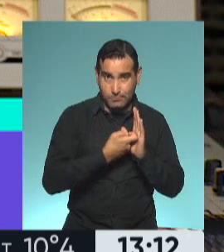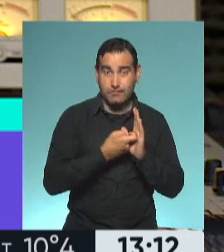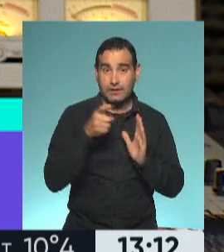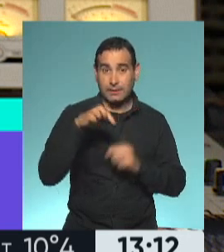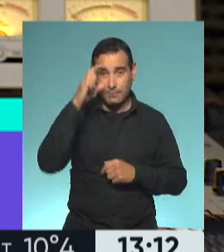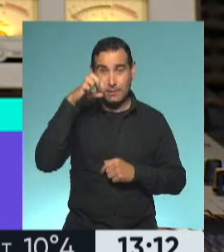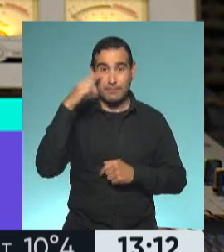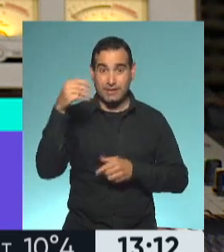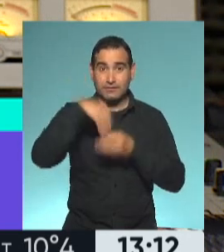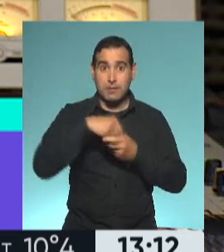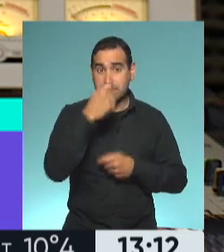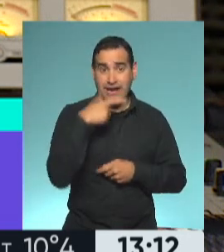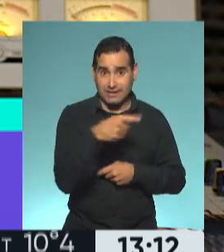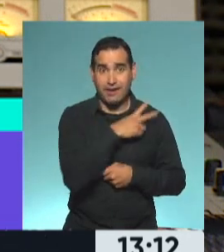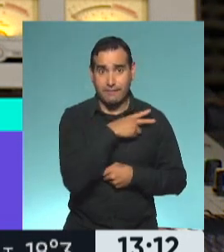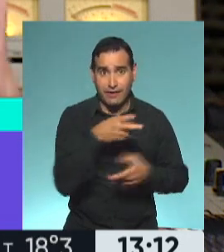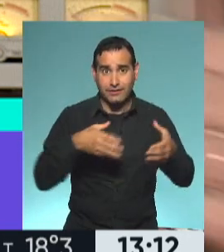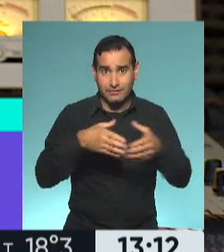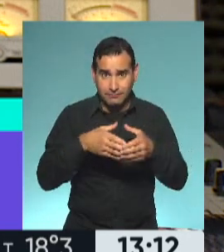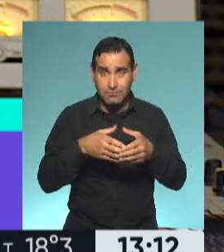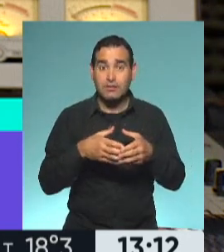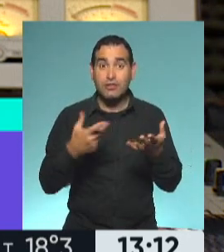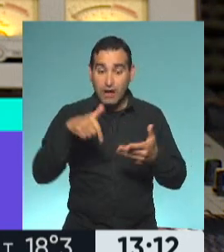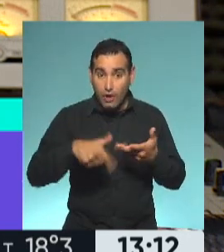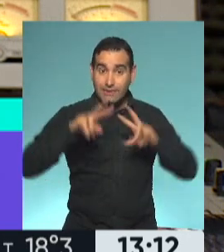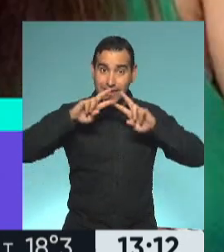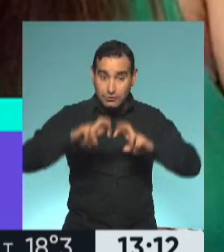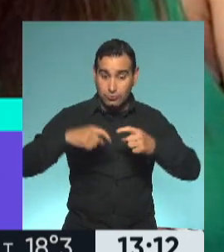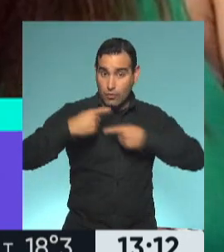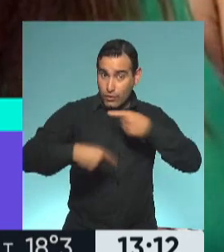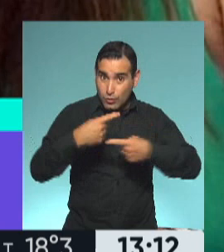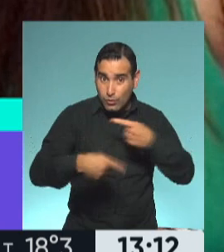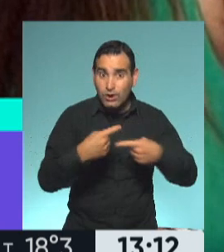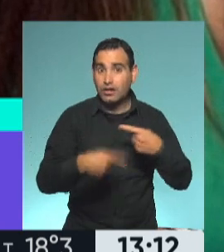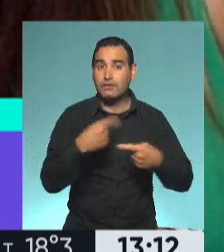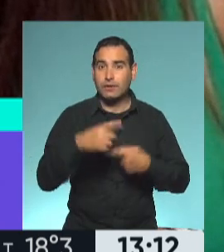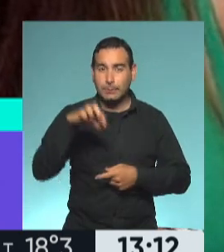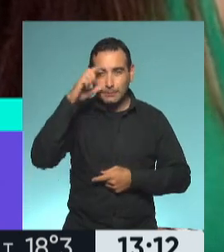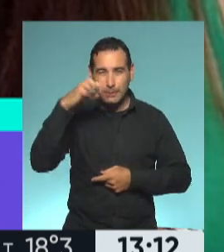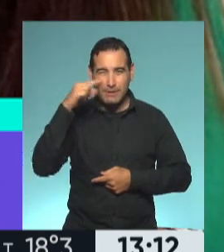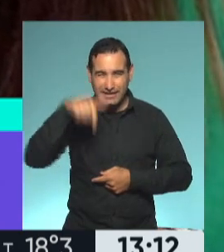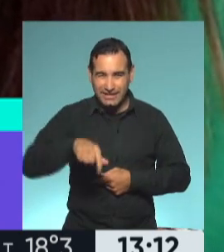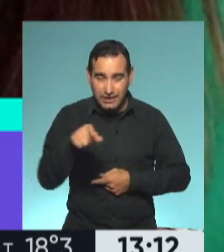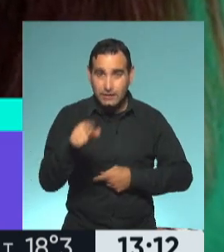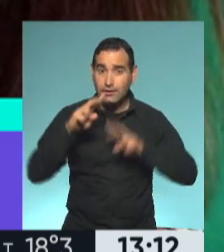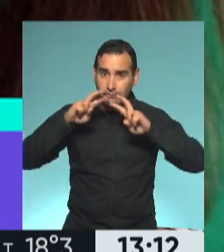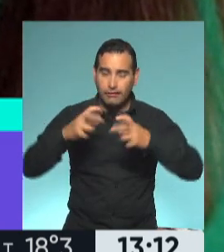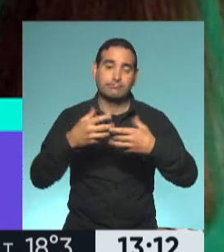Pepín Rodríguez es Mauricio Macri. Así que si se avanza en la investigación de Pepín Rodríguez, es muy